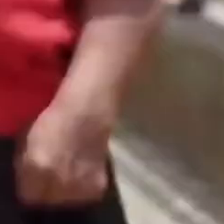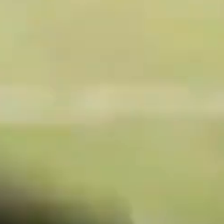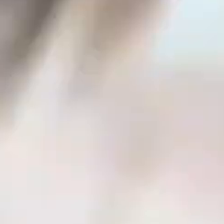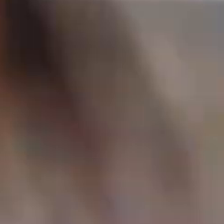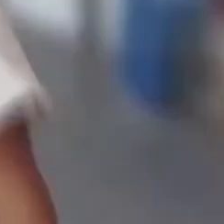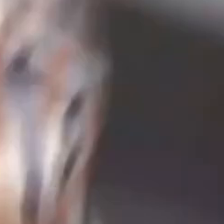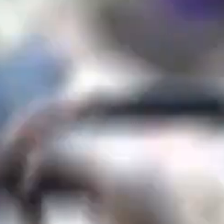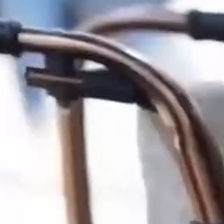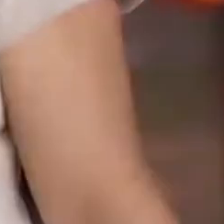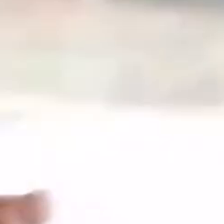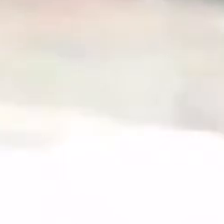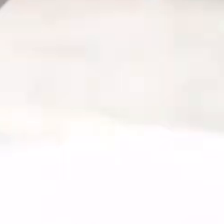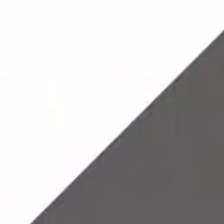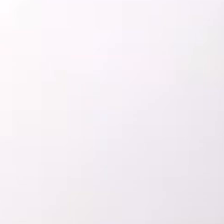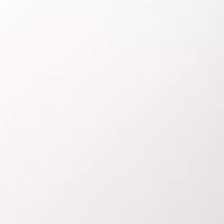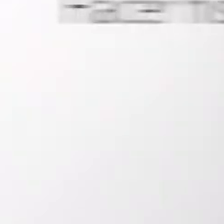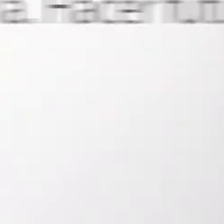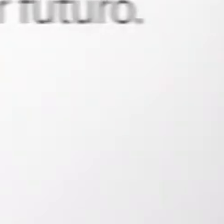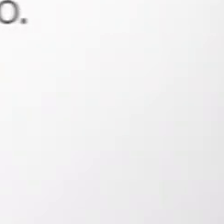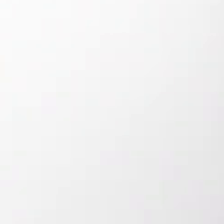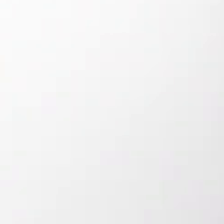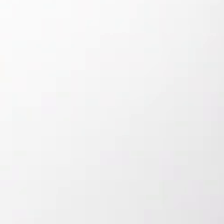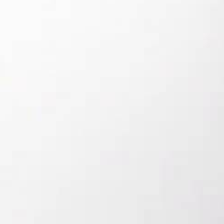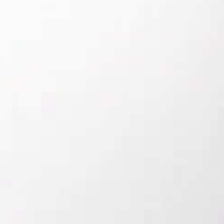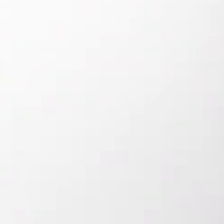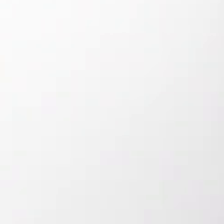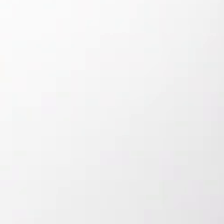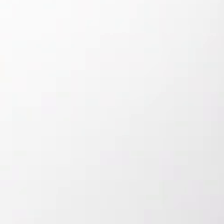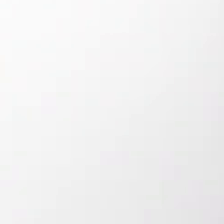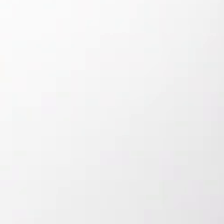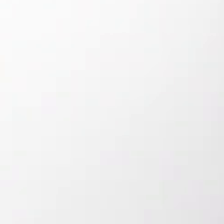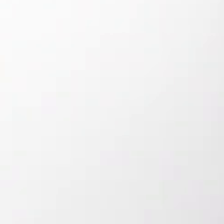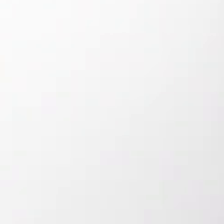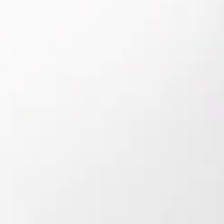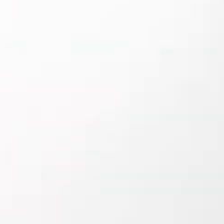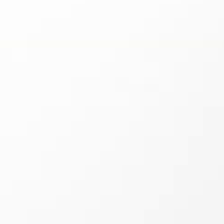Gobierno de Puebla, hacer historia, hacer futuro.